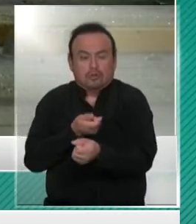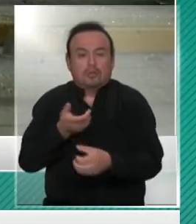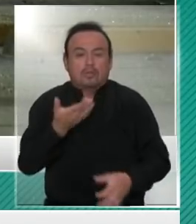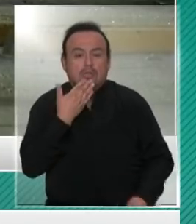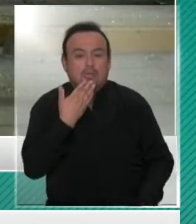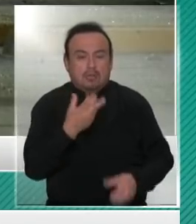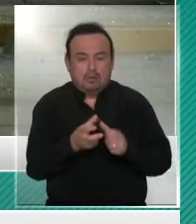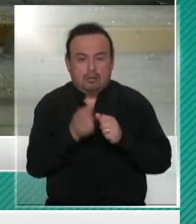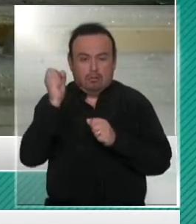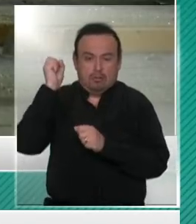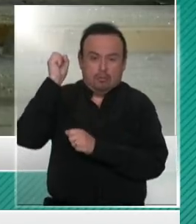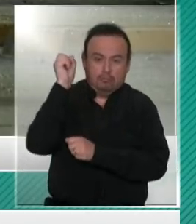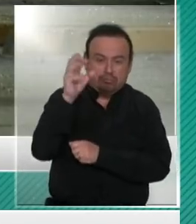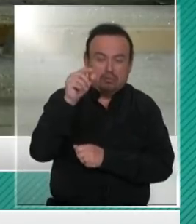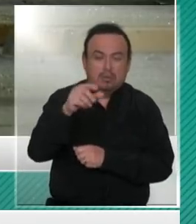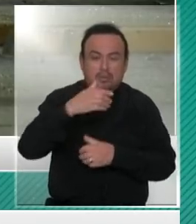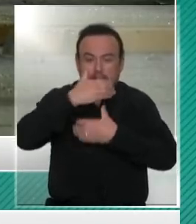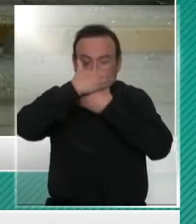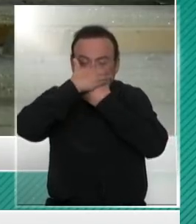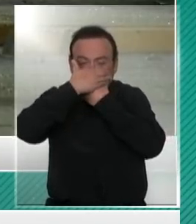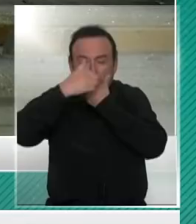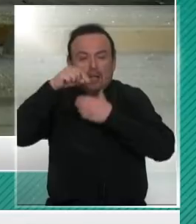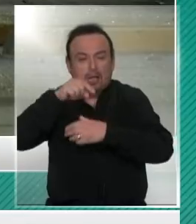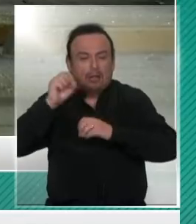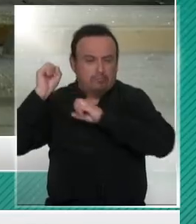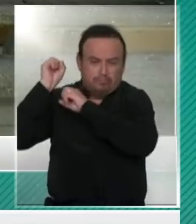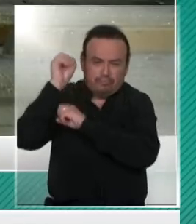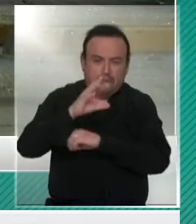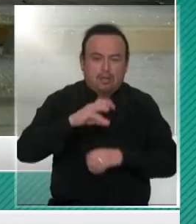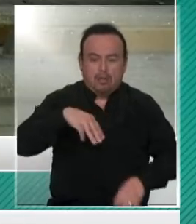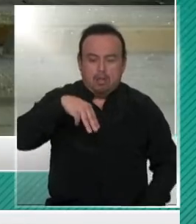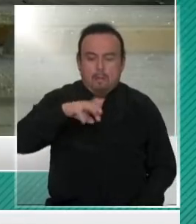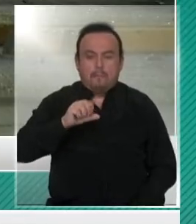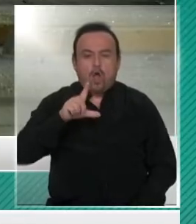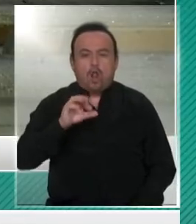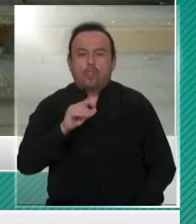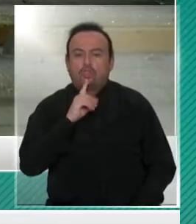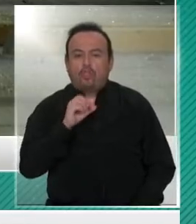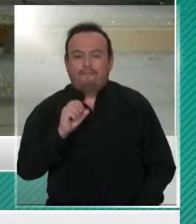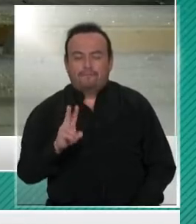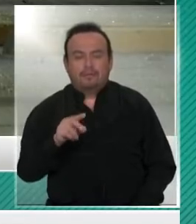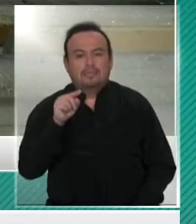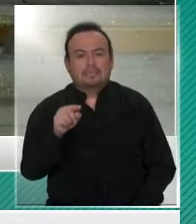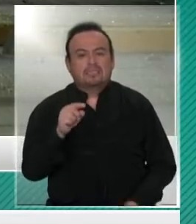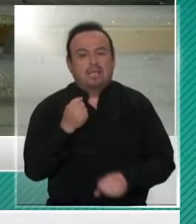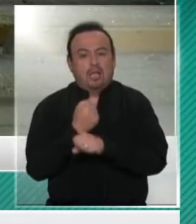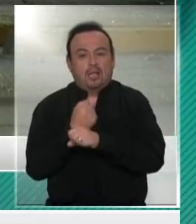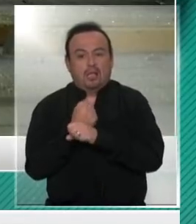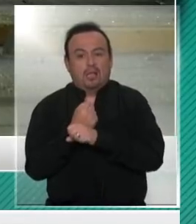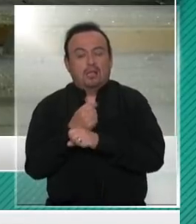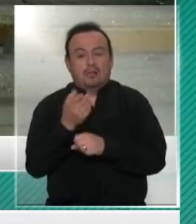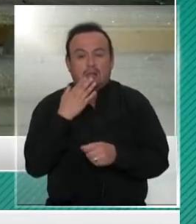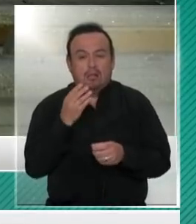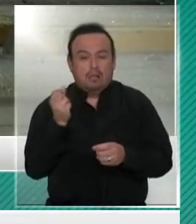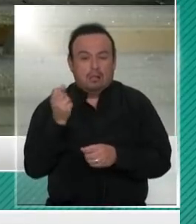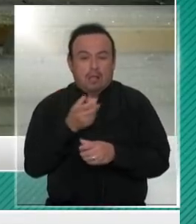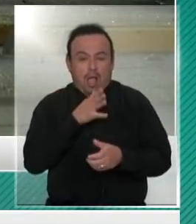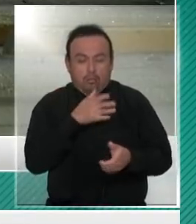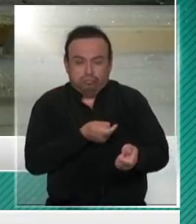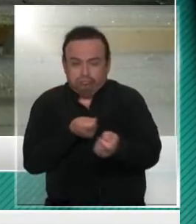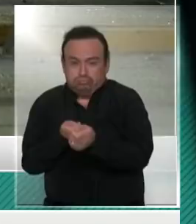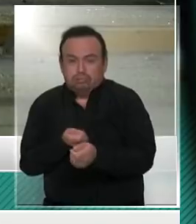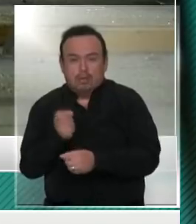bombas molotov que lanzan desde ese lugar y también lacrimógenas que también utiliza Carabineros para disuadir a los